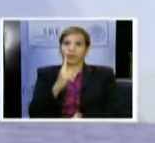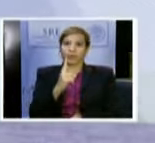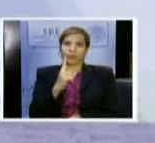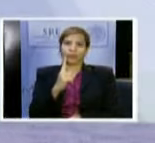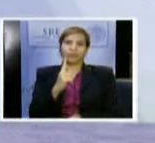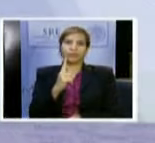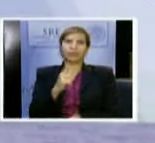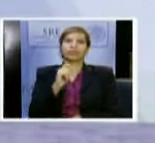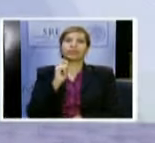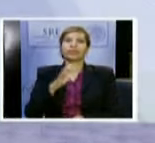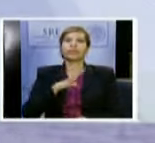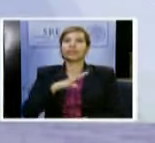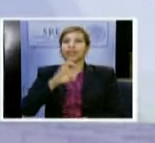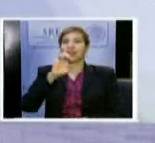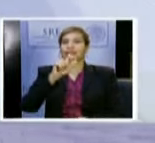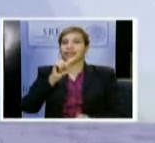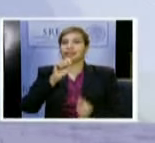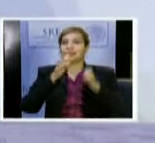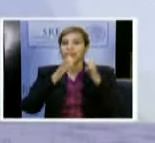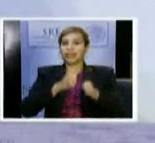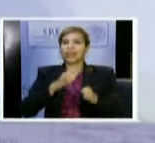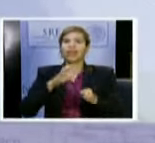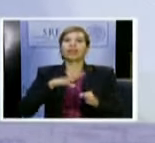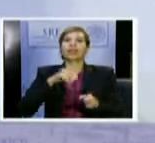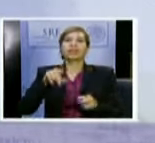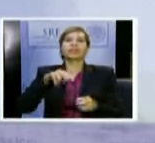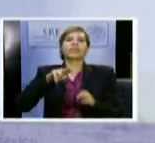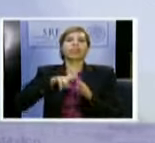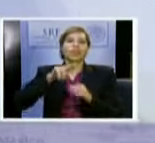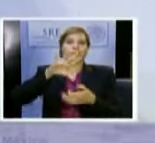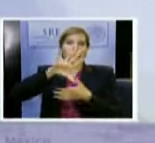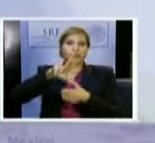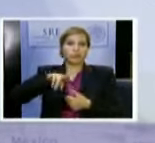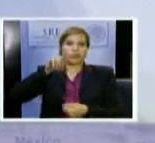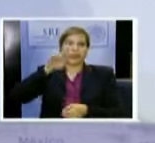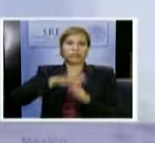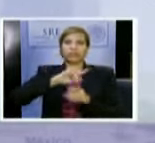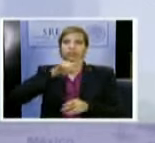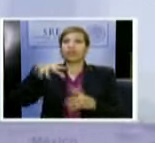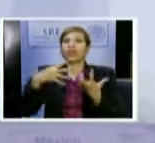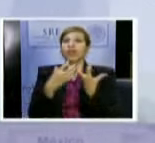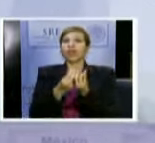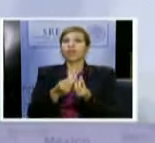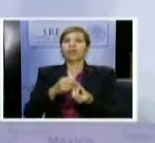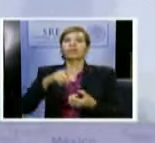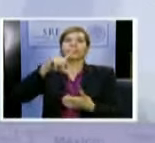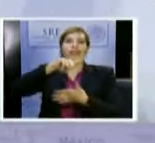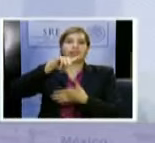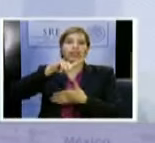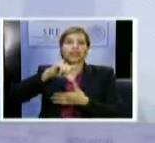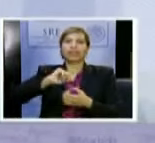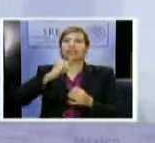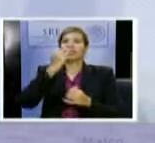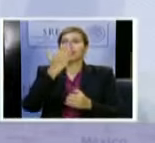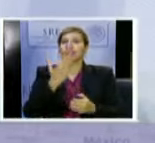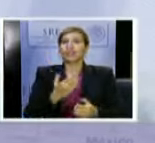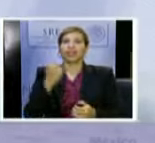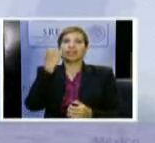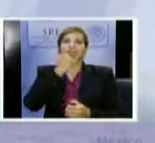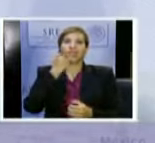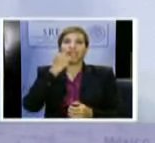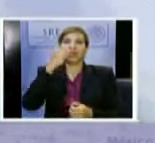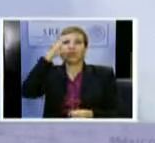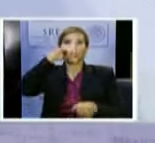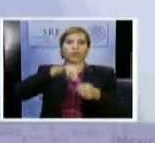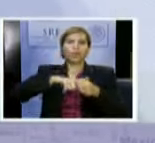uno, está en Norteamérica. Somos Latinoamérica por identidad, cultura, idioma, historia y